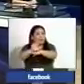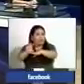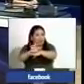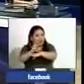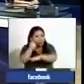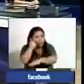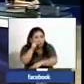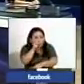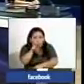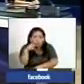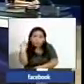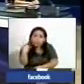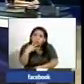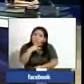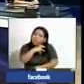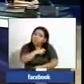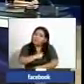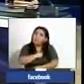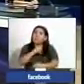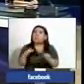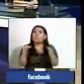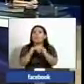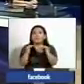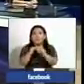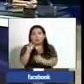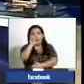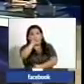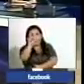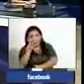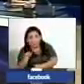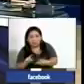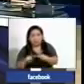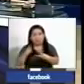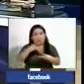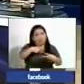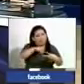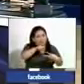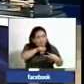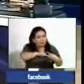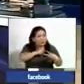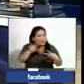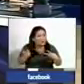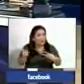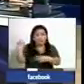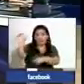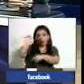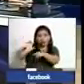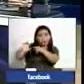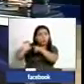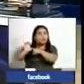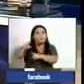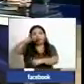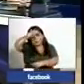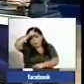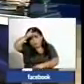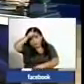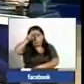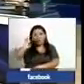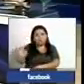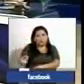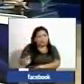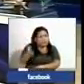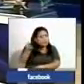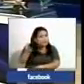vemos imágenes desgarradoras, igual de Italia, de España, en Europa, de Alemania,